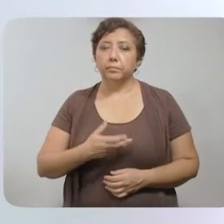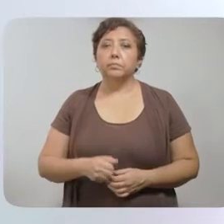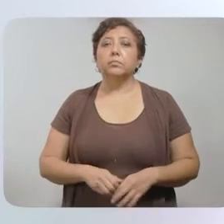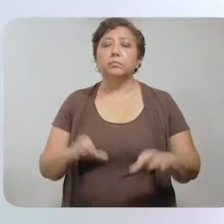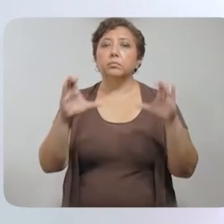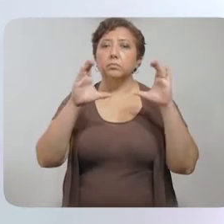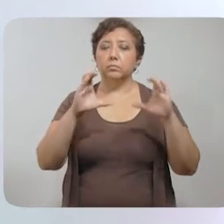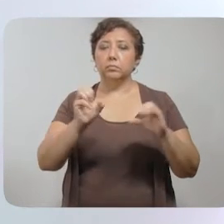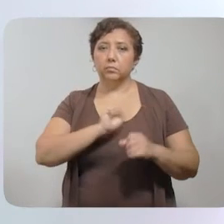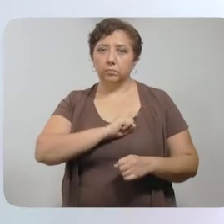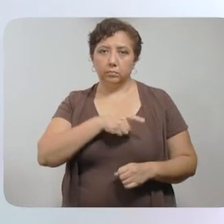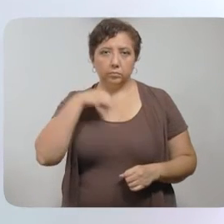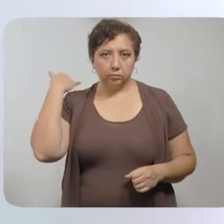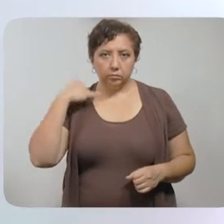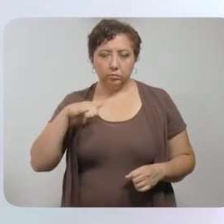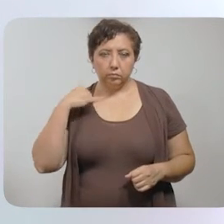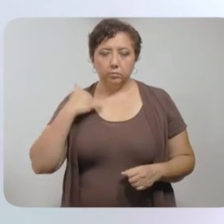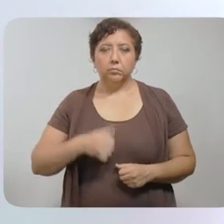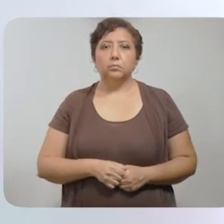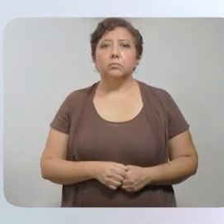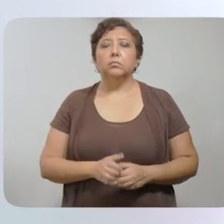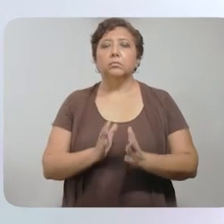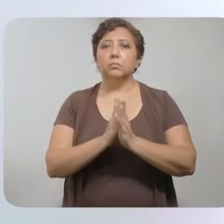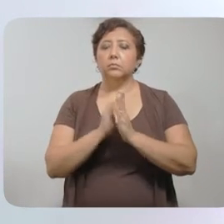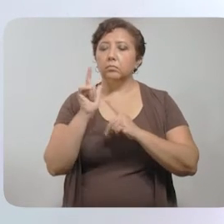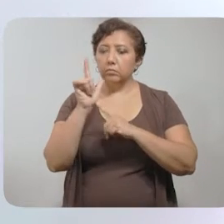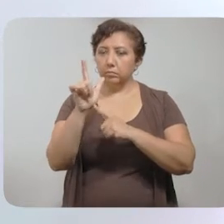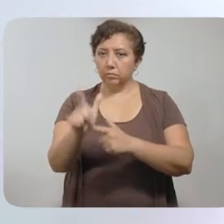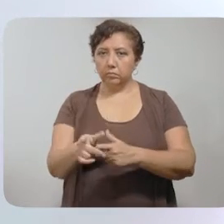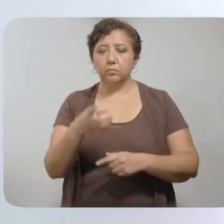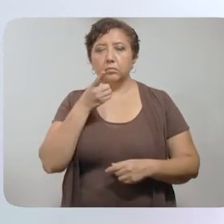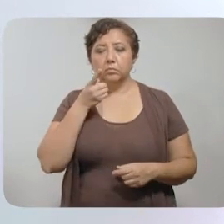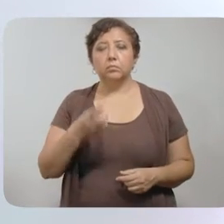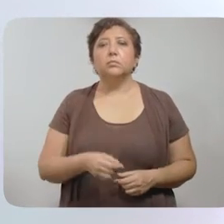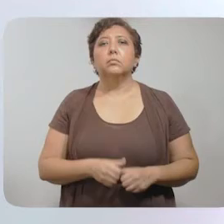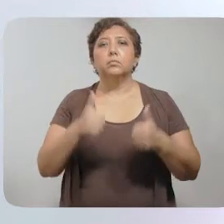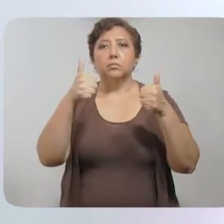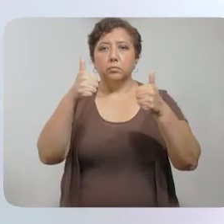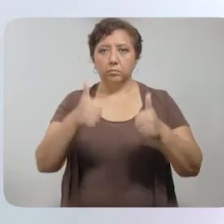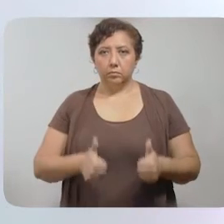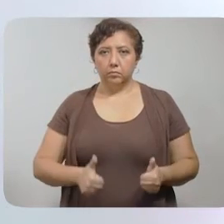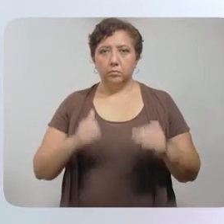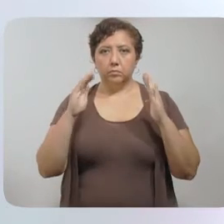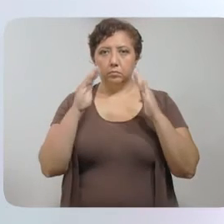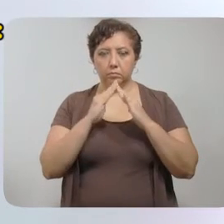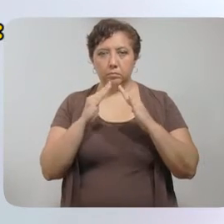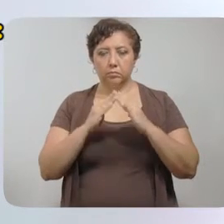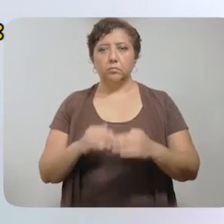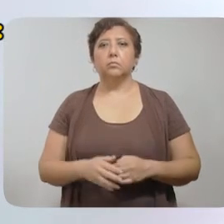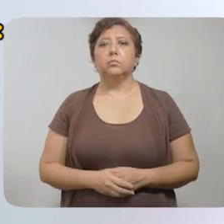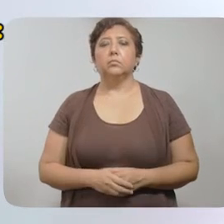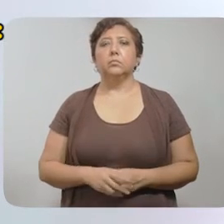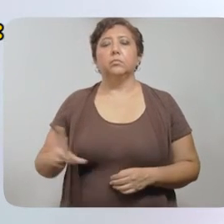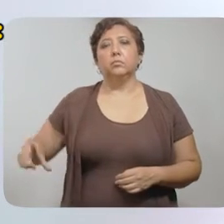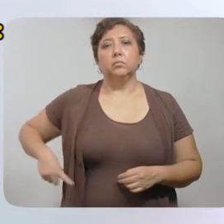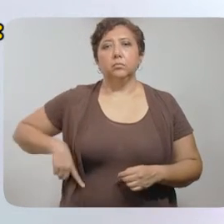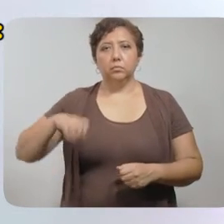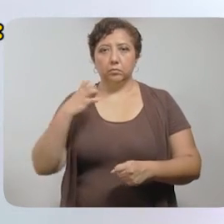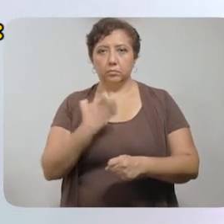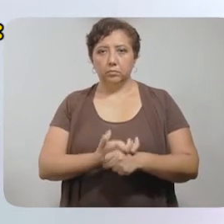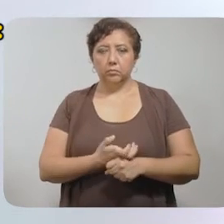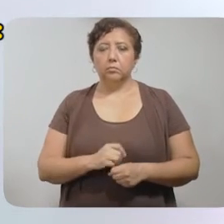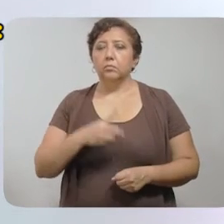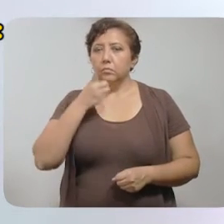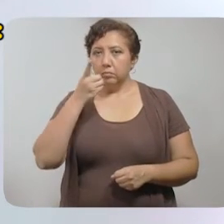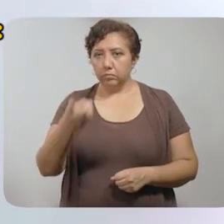objetivo proteger la salud de los yucatecos. Los invitamos a seguirlas de manera estricta y a quedarse en sus casas. El gobierno del estado ha